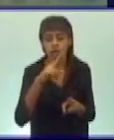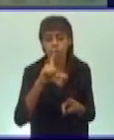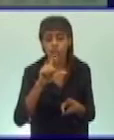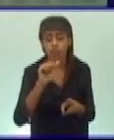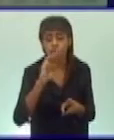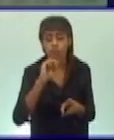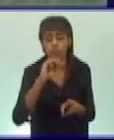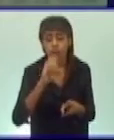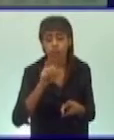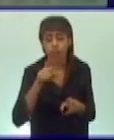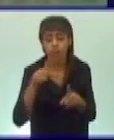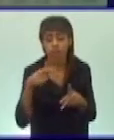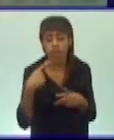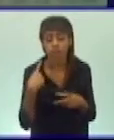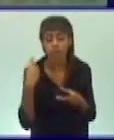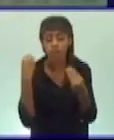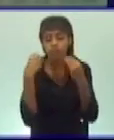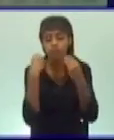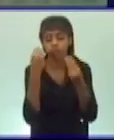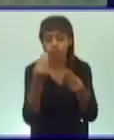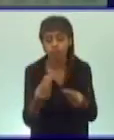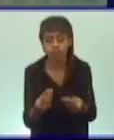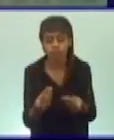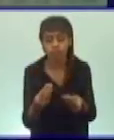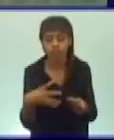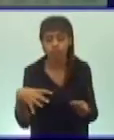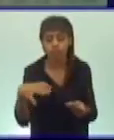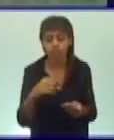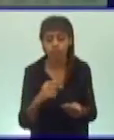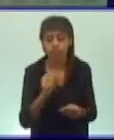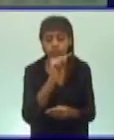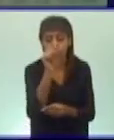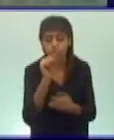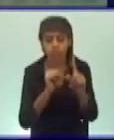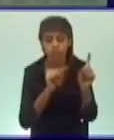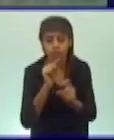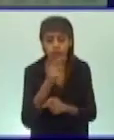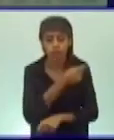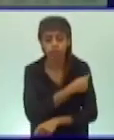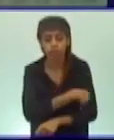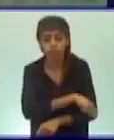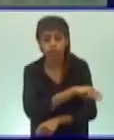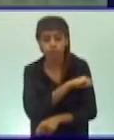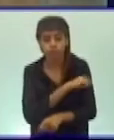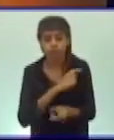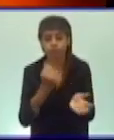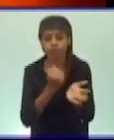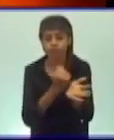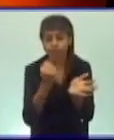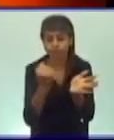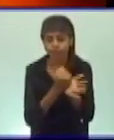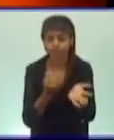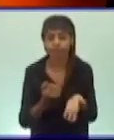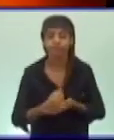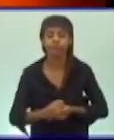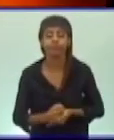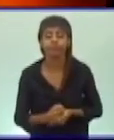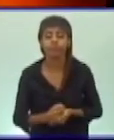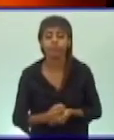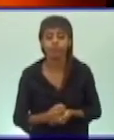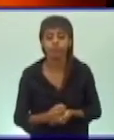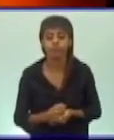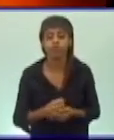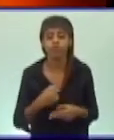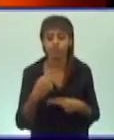Comité Central y se consulta con las masas los acuerdos aprobados. Vamos entonces, porque yo sé que